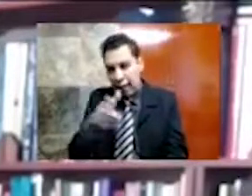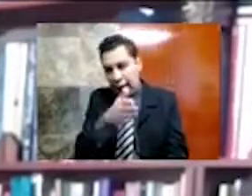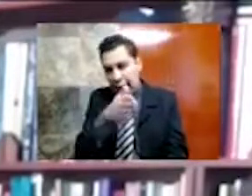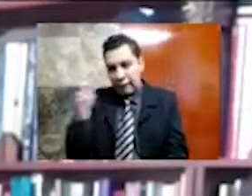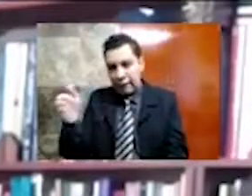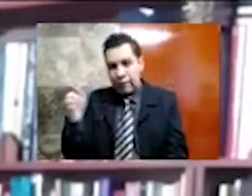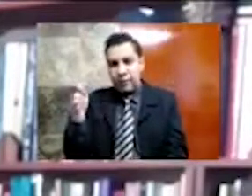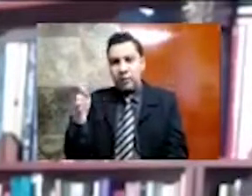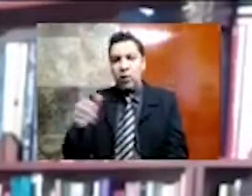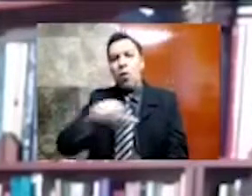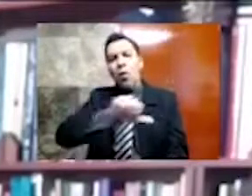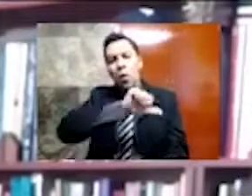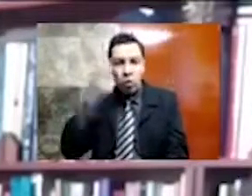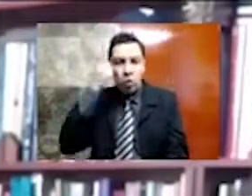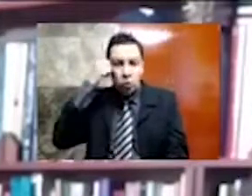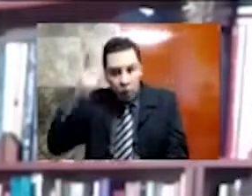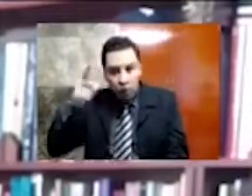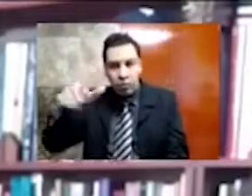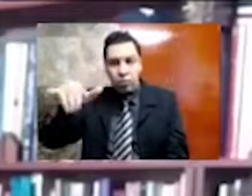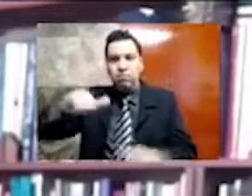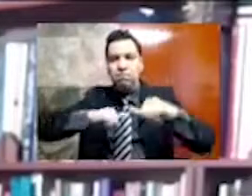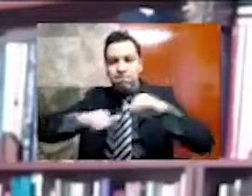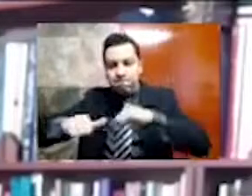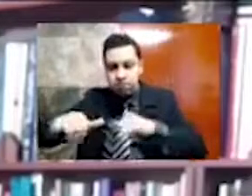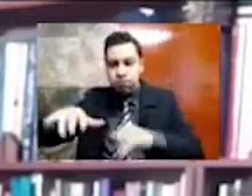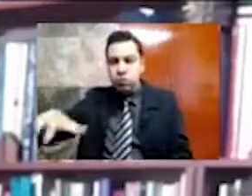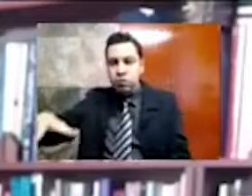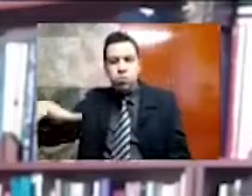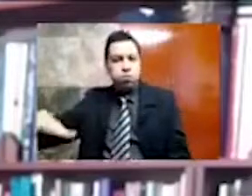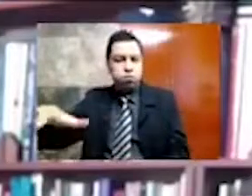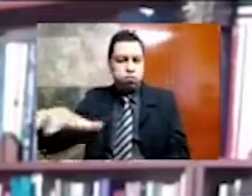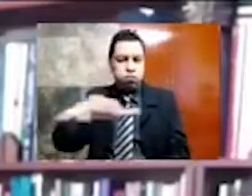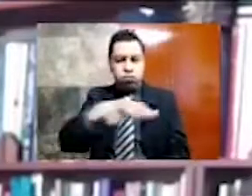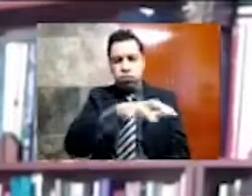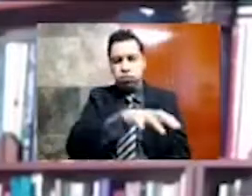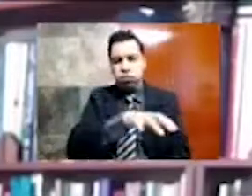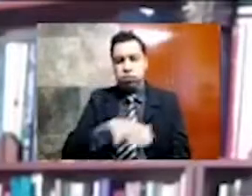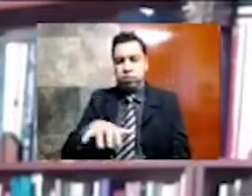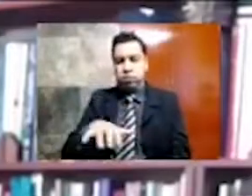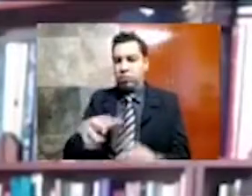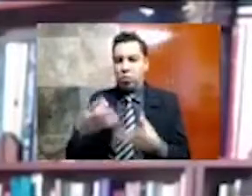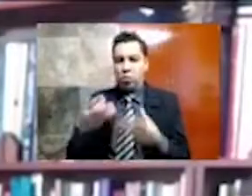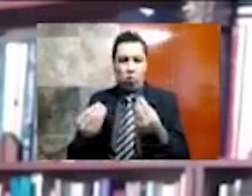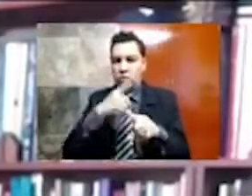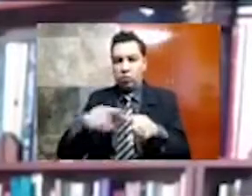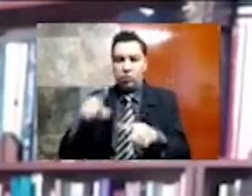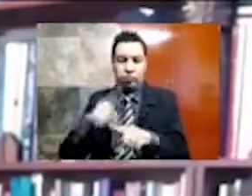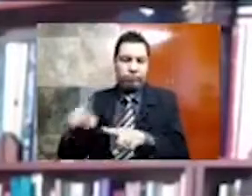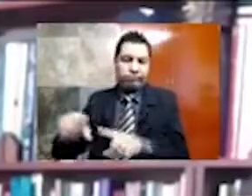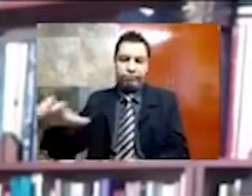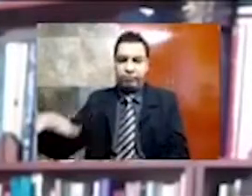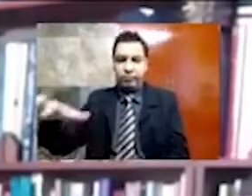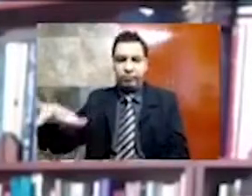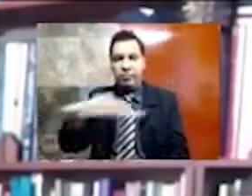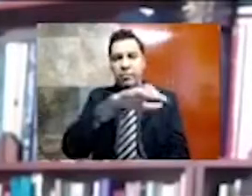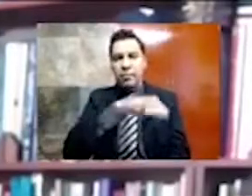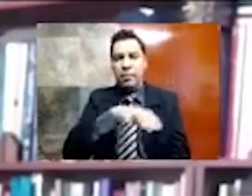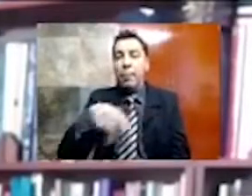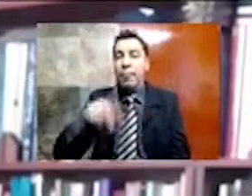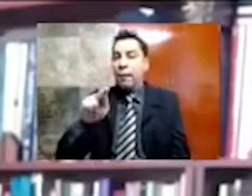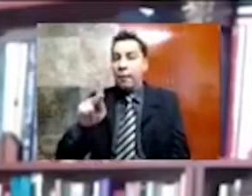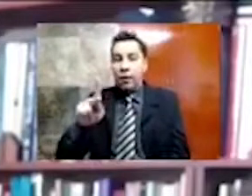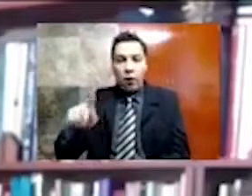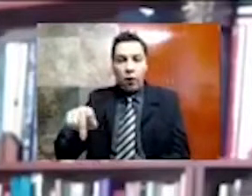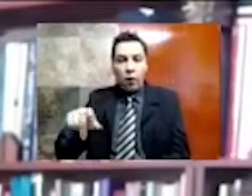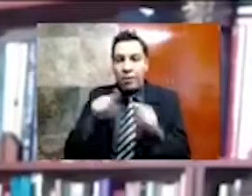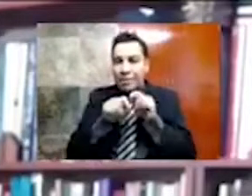otros señoríos, los señoríos de Tepeaca, de Acatzingo, los Popolocas, en fin, pero el valle justamente se